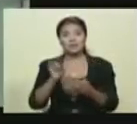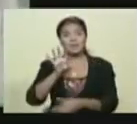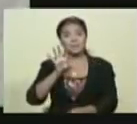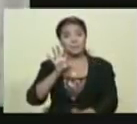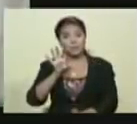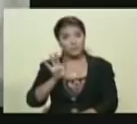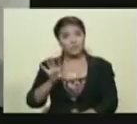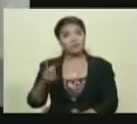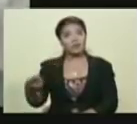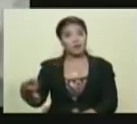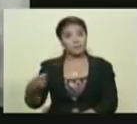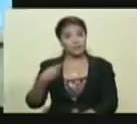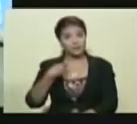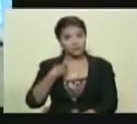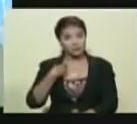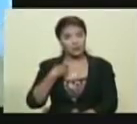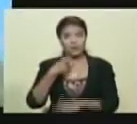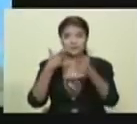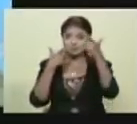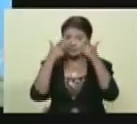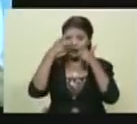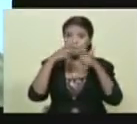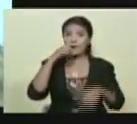están dando. Viva Chávez y Maduro.